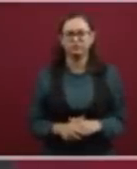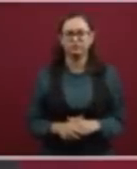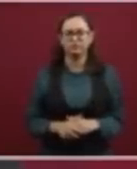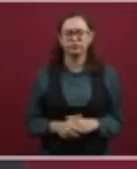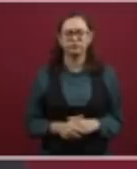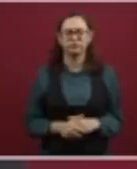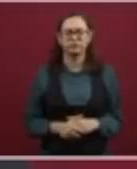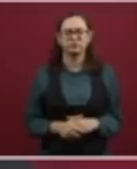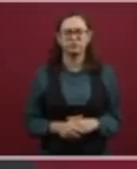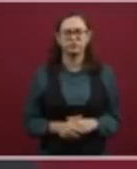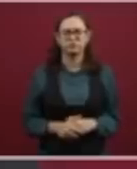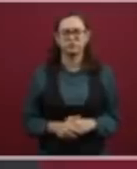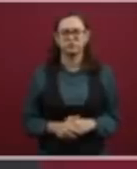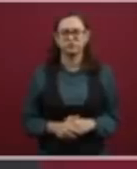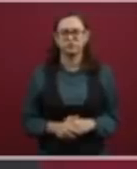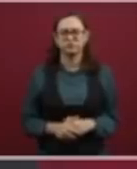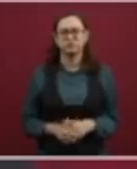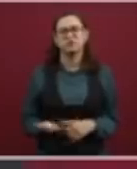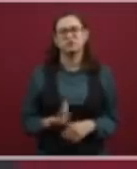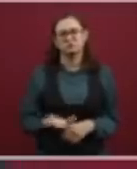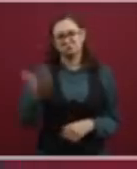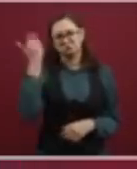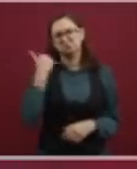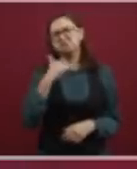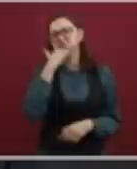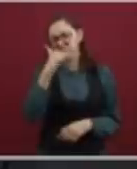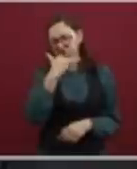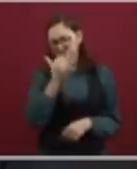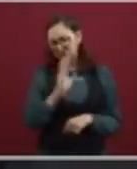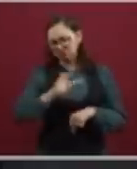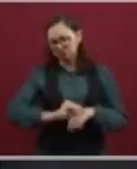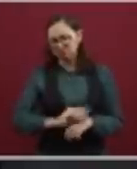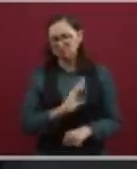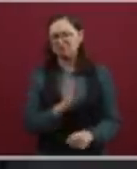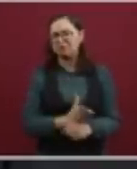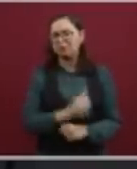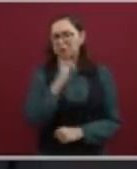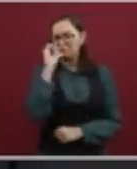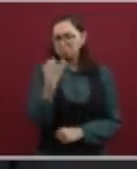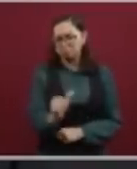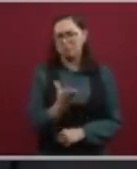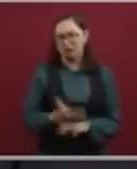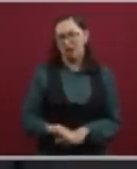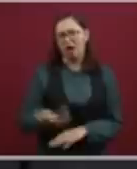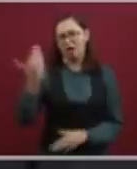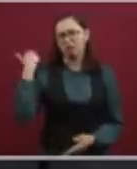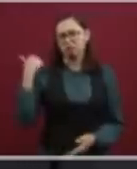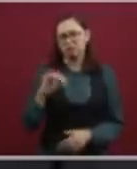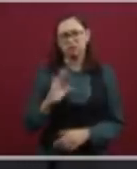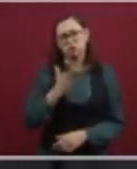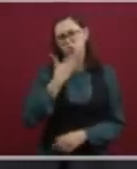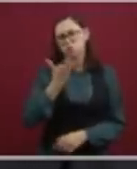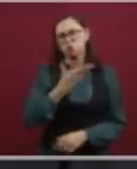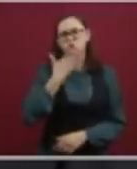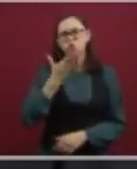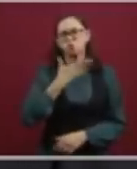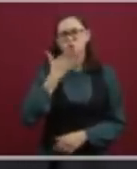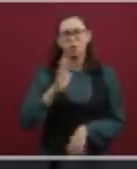Antes había corrupción y había impunidad, sobre todo